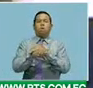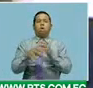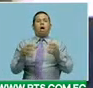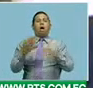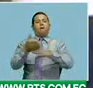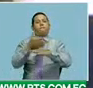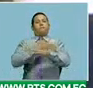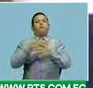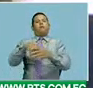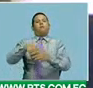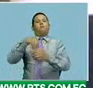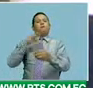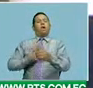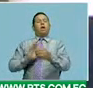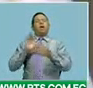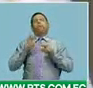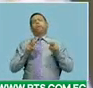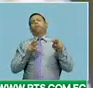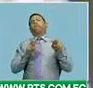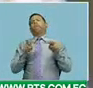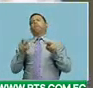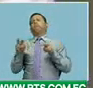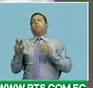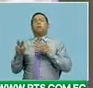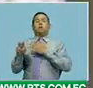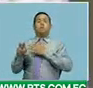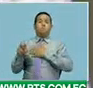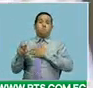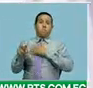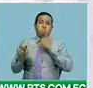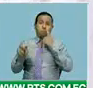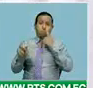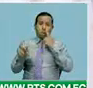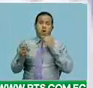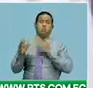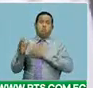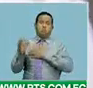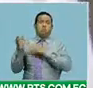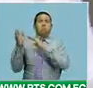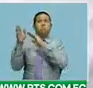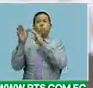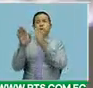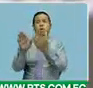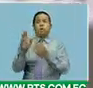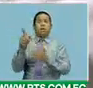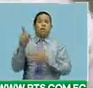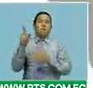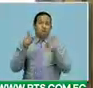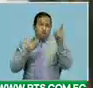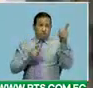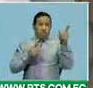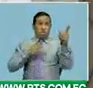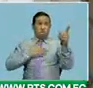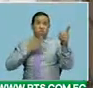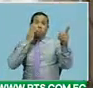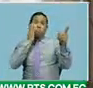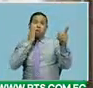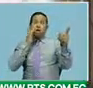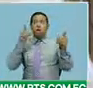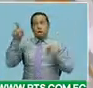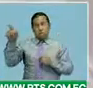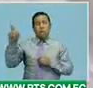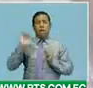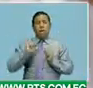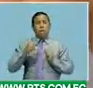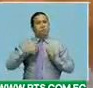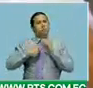sus familiares. Mi papá está muerto acá. Mi papá y mi mamá está acá, pero yo siempre hacía las cosas en el